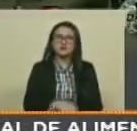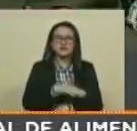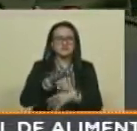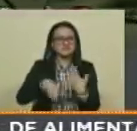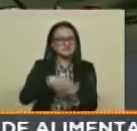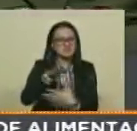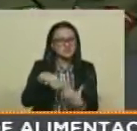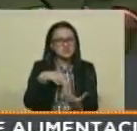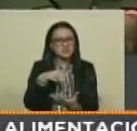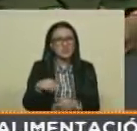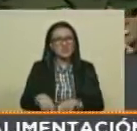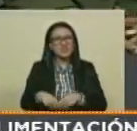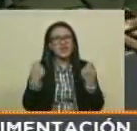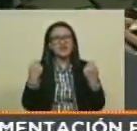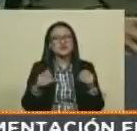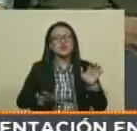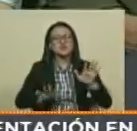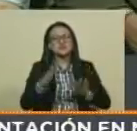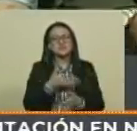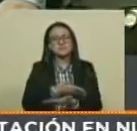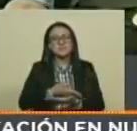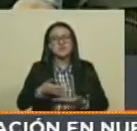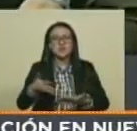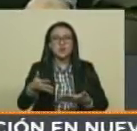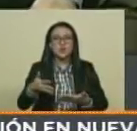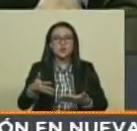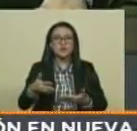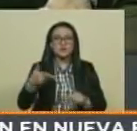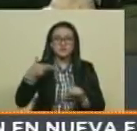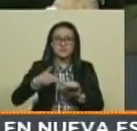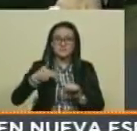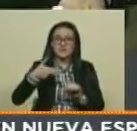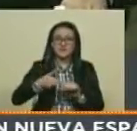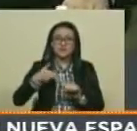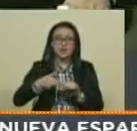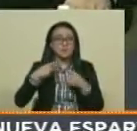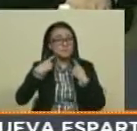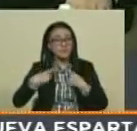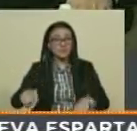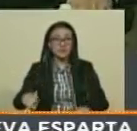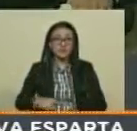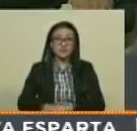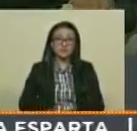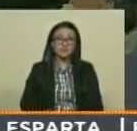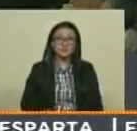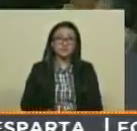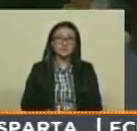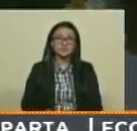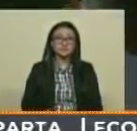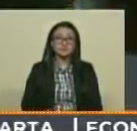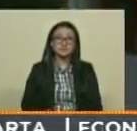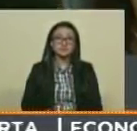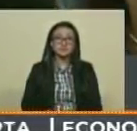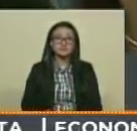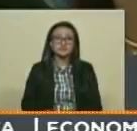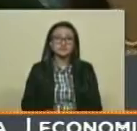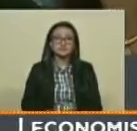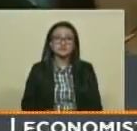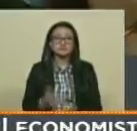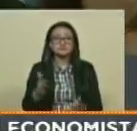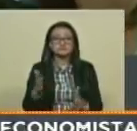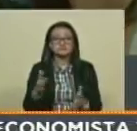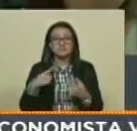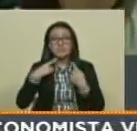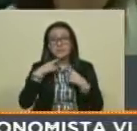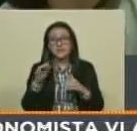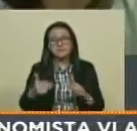solamente produjo un daño de 15 millones de barriles de crudo perdidos y aproximadamente una